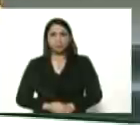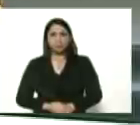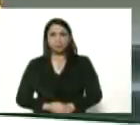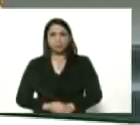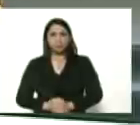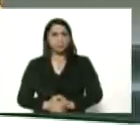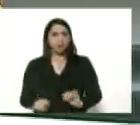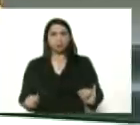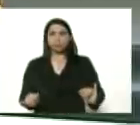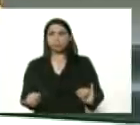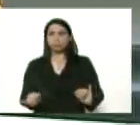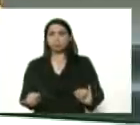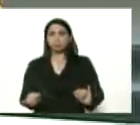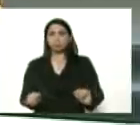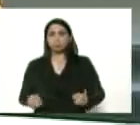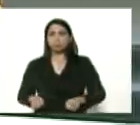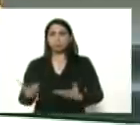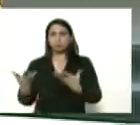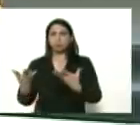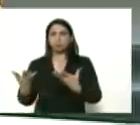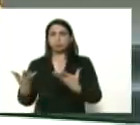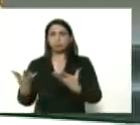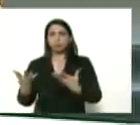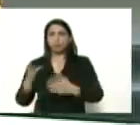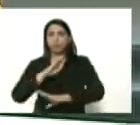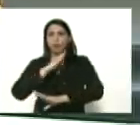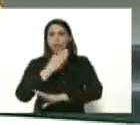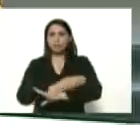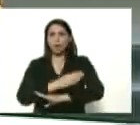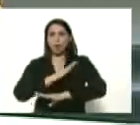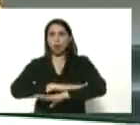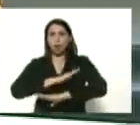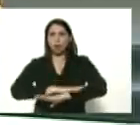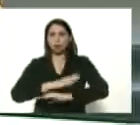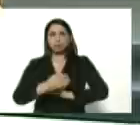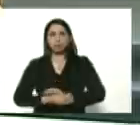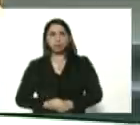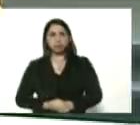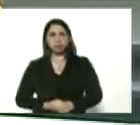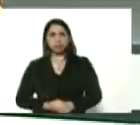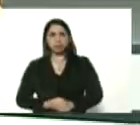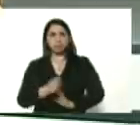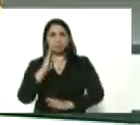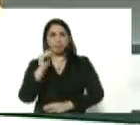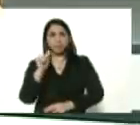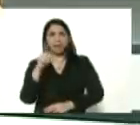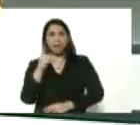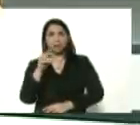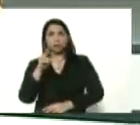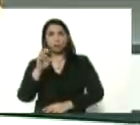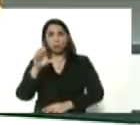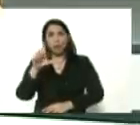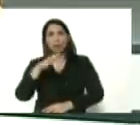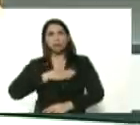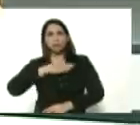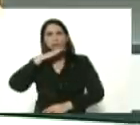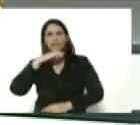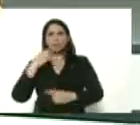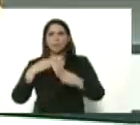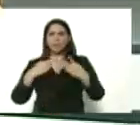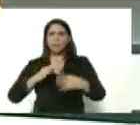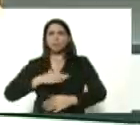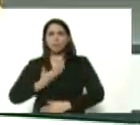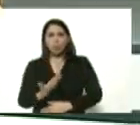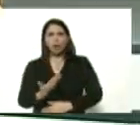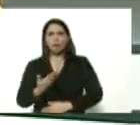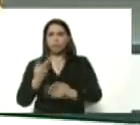rendido a las fuerzas del orden. En el caso de Baduel hay suficiente material que podrán sacar